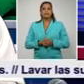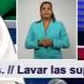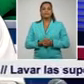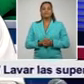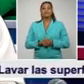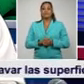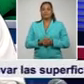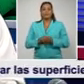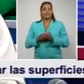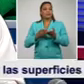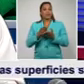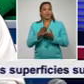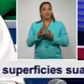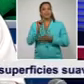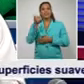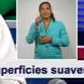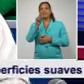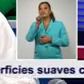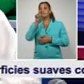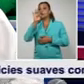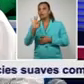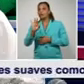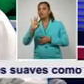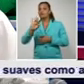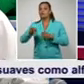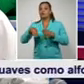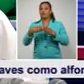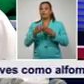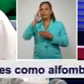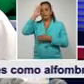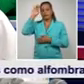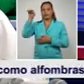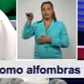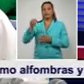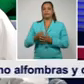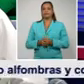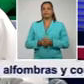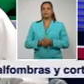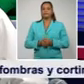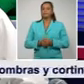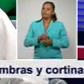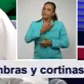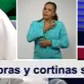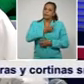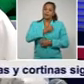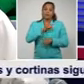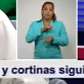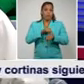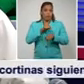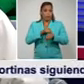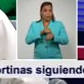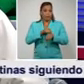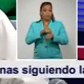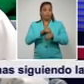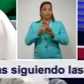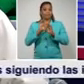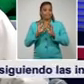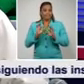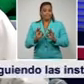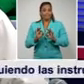mantenerla durante 18 días ingresada. Y lamentablemente en un momento determinado